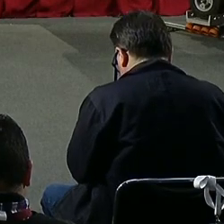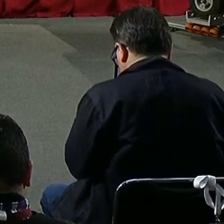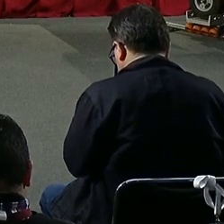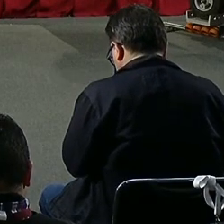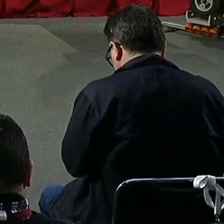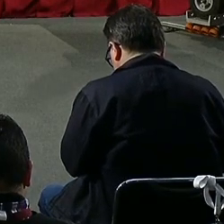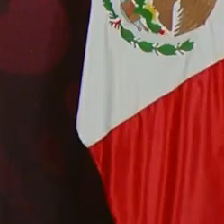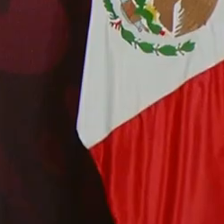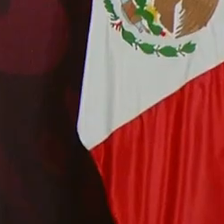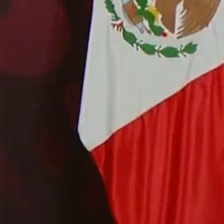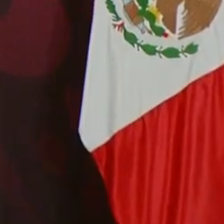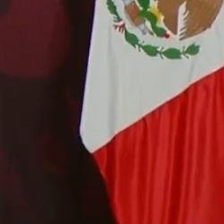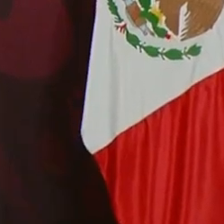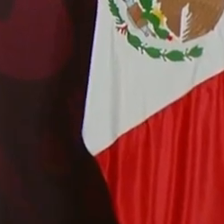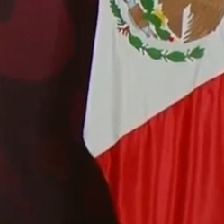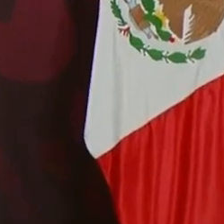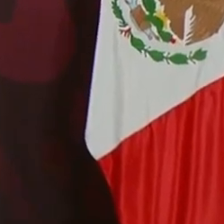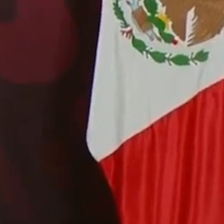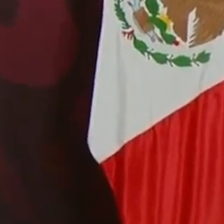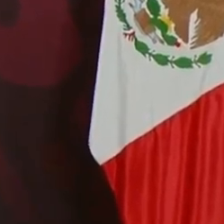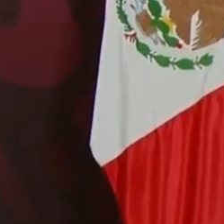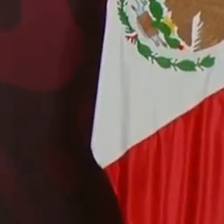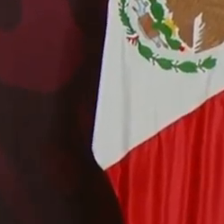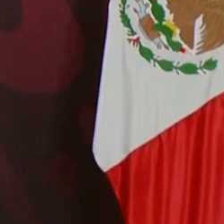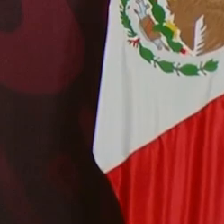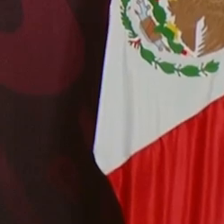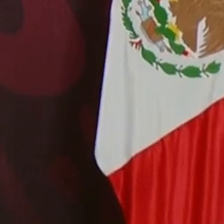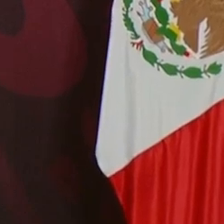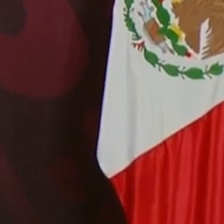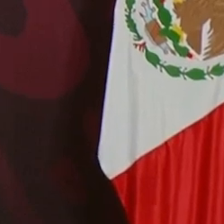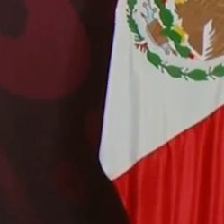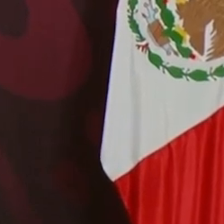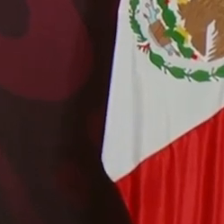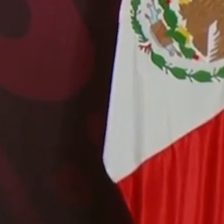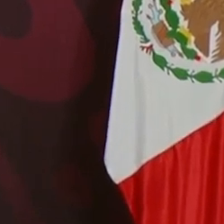Un mes antes de la elección.